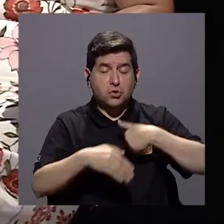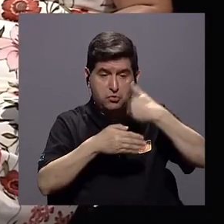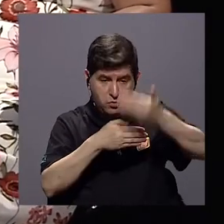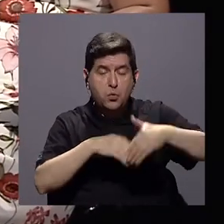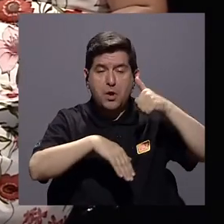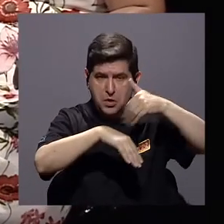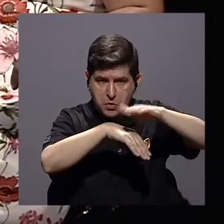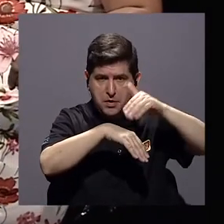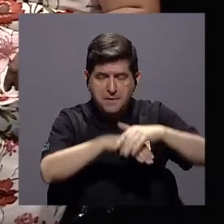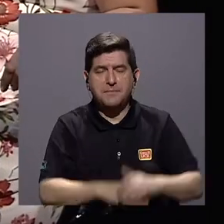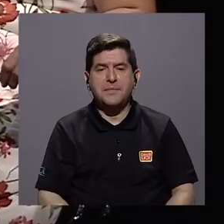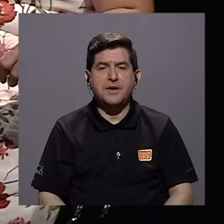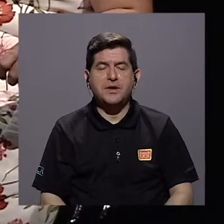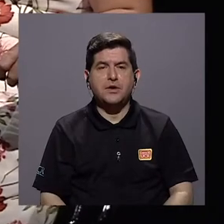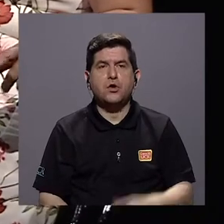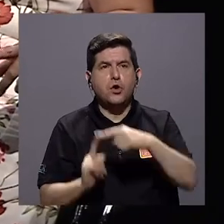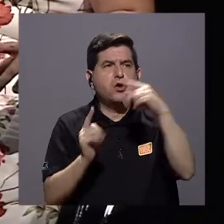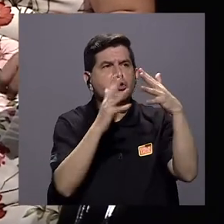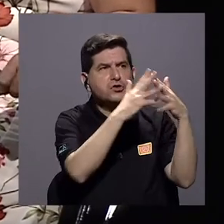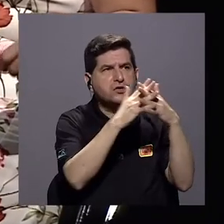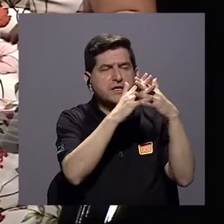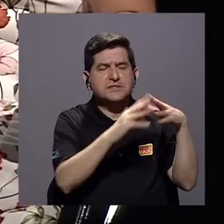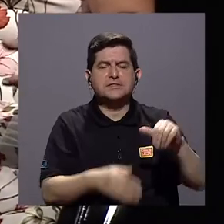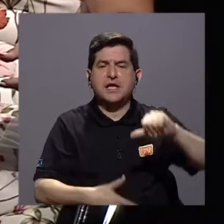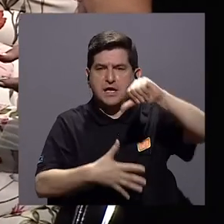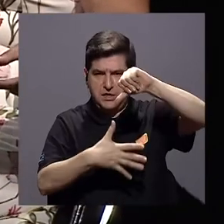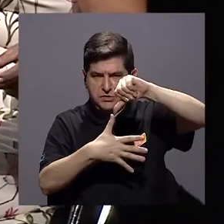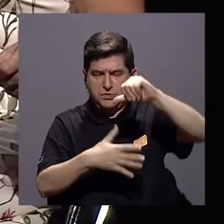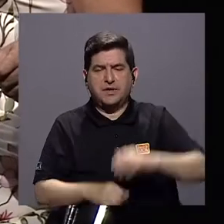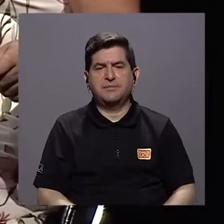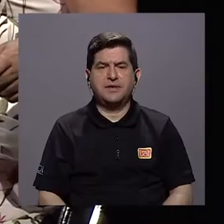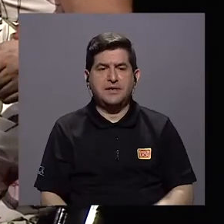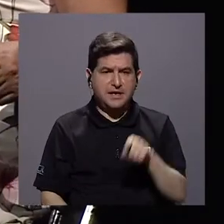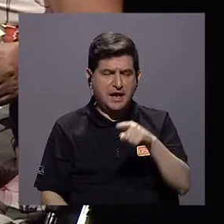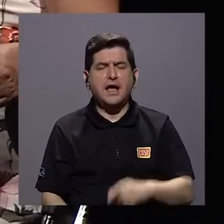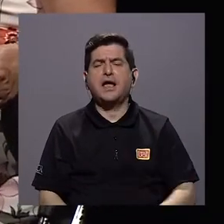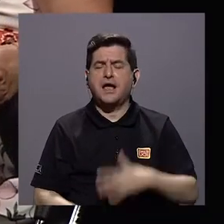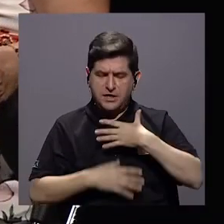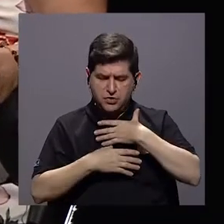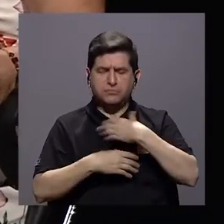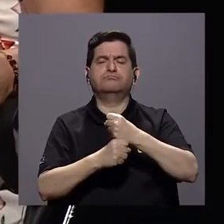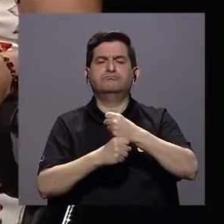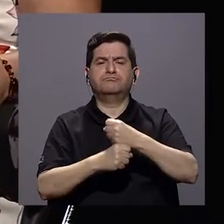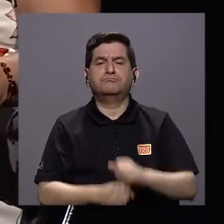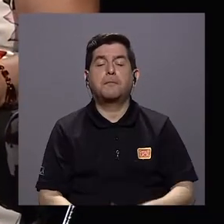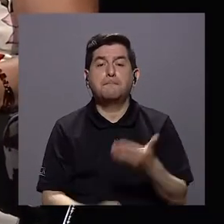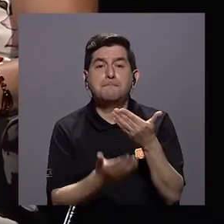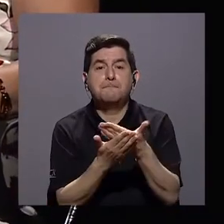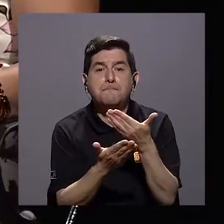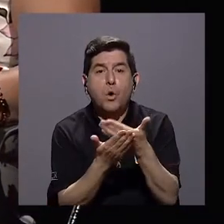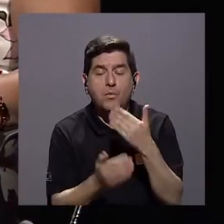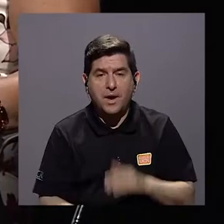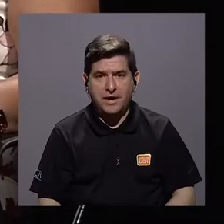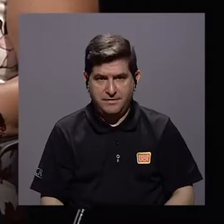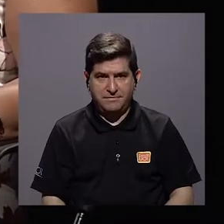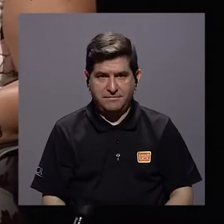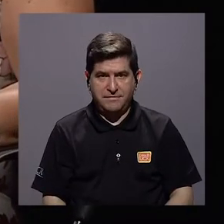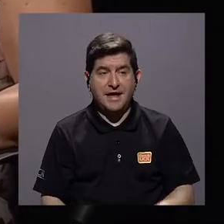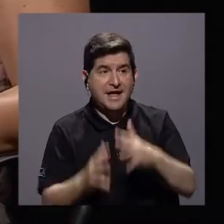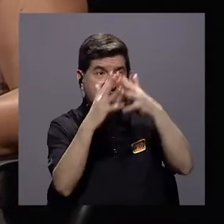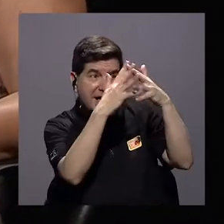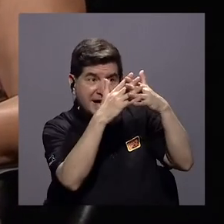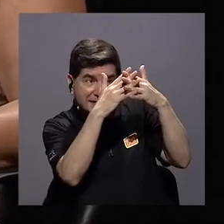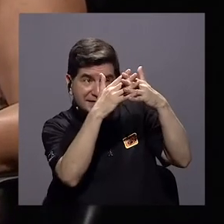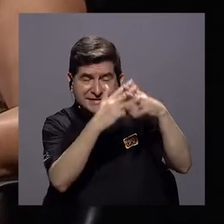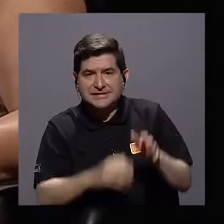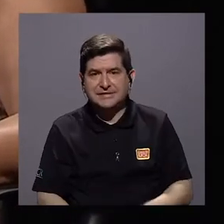voy a pasar. Tenemos fuentes de Estados Unidos y fuentes de Sudamérica totalmente confiables, donde se demuestra que a nivel